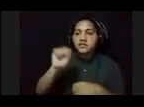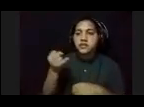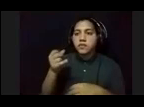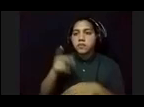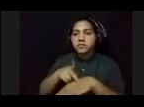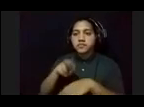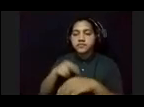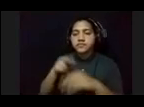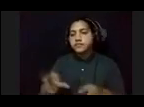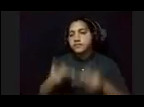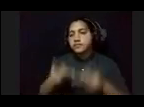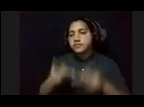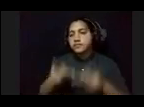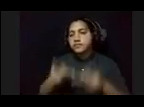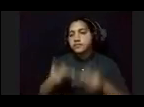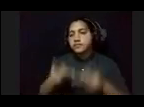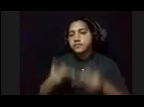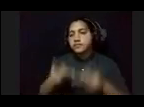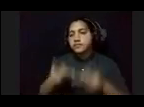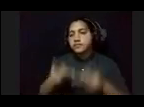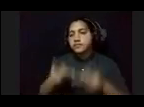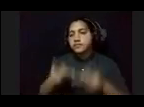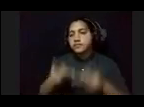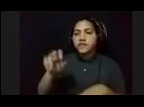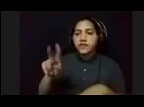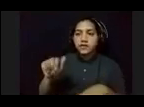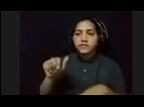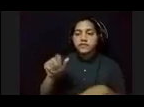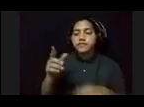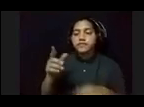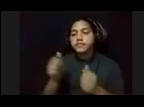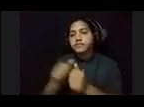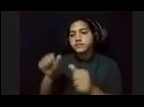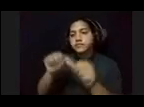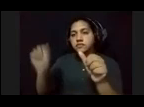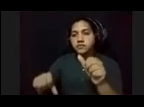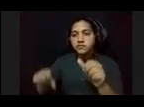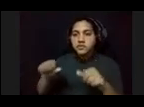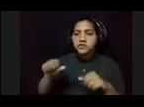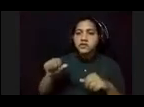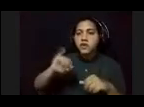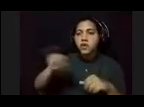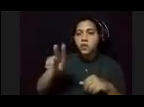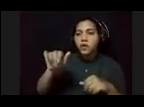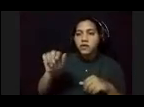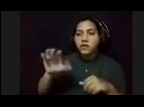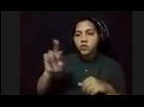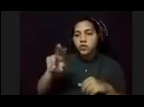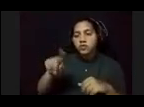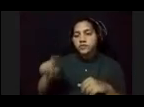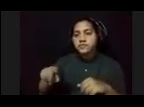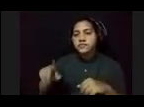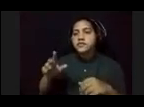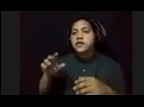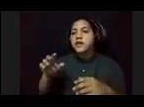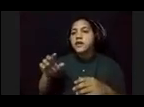el 1978 por Aníbal Sepúlveda Rivera, junto a los arquitectos Edwin Quiles, Anselmo de Portú, Juan